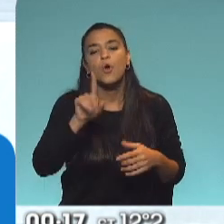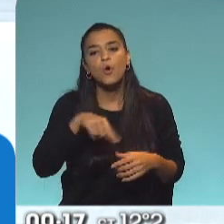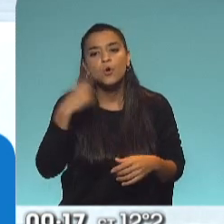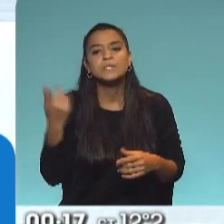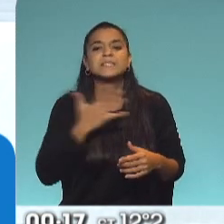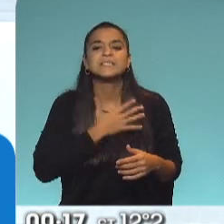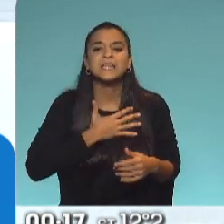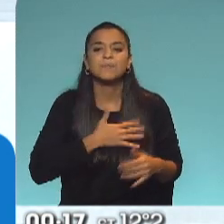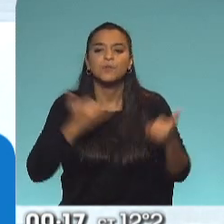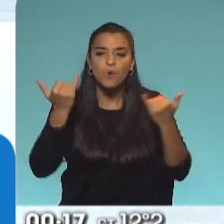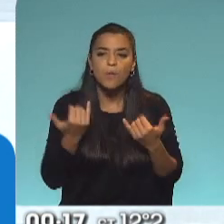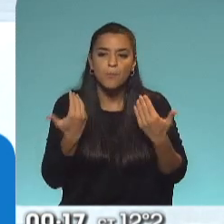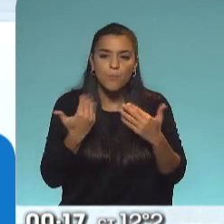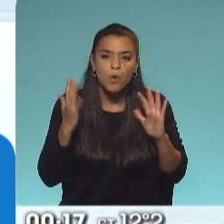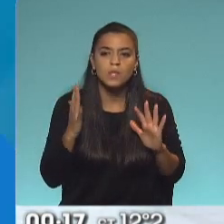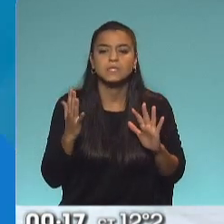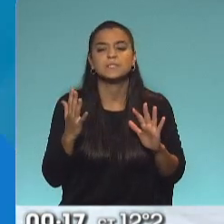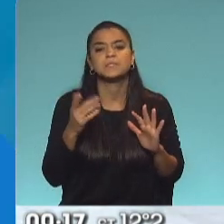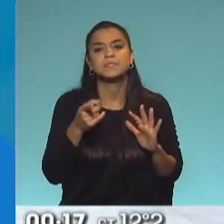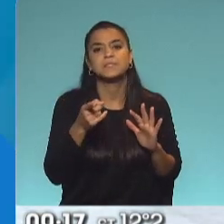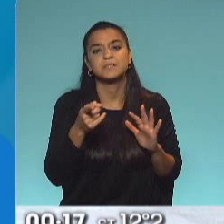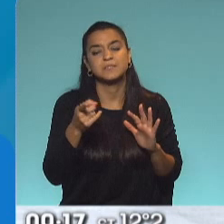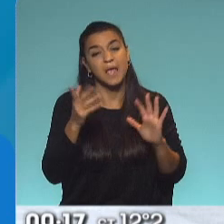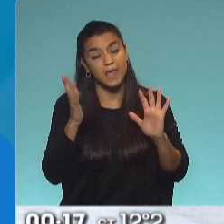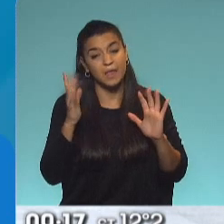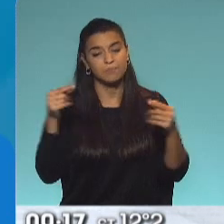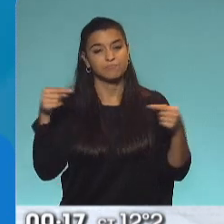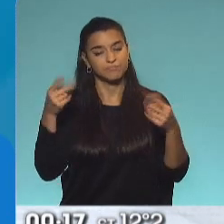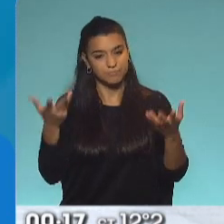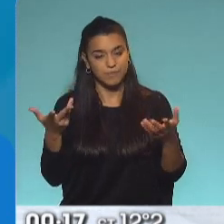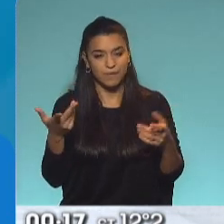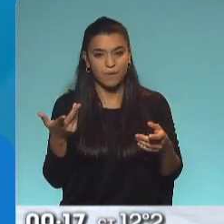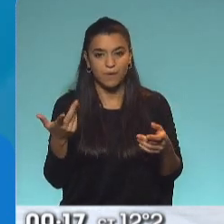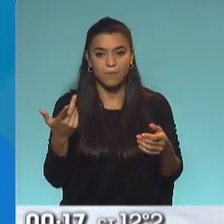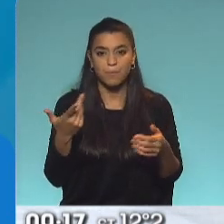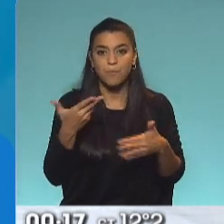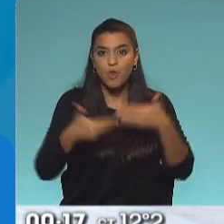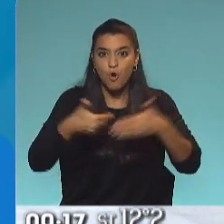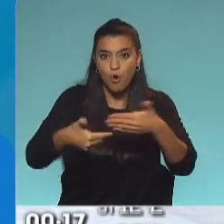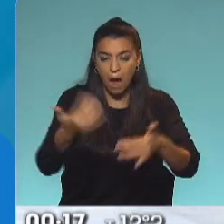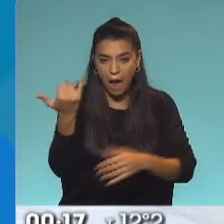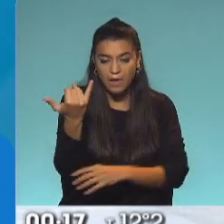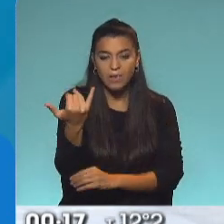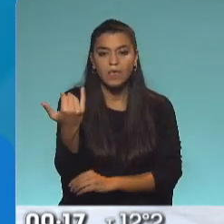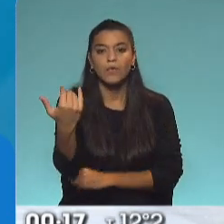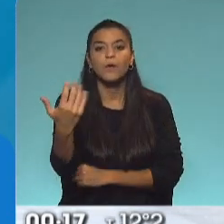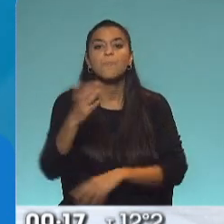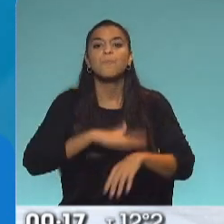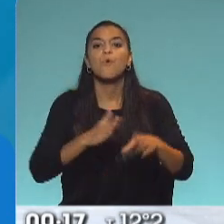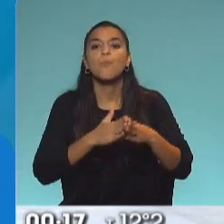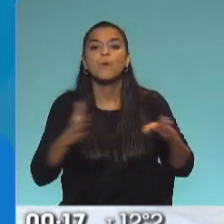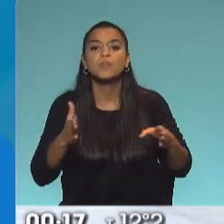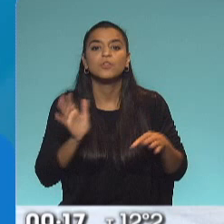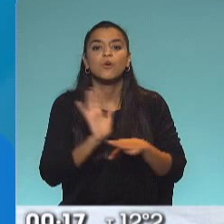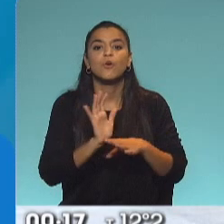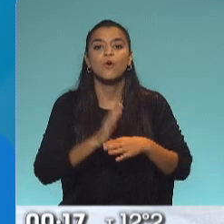tipo de sentimiento que parece que puede ser muy paradójico es bastante frecuente que en el medio de esto aparezcan muchos momentos como